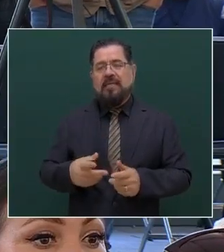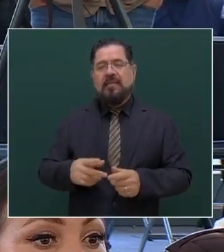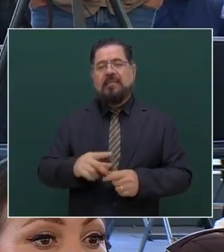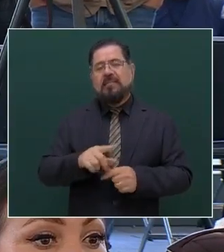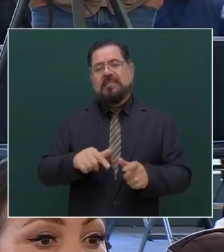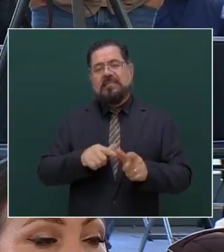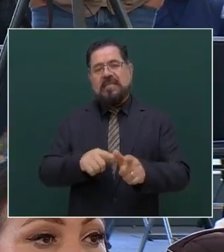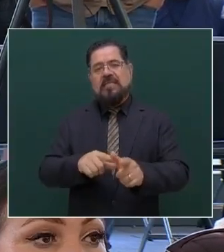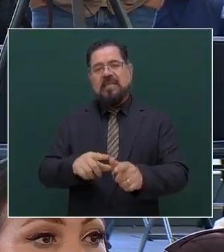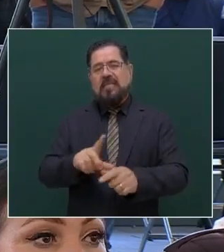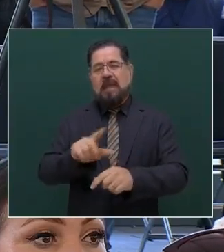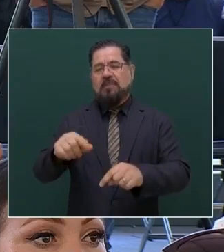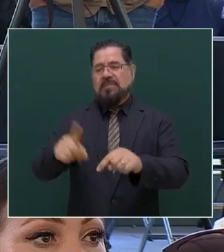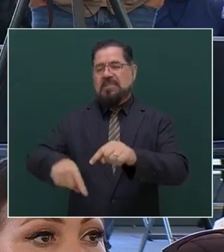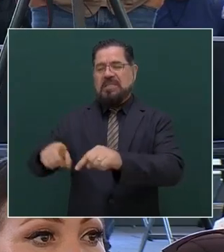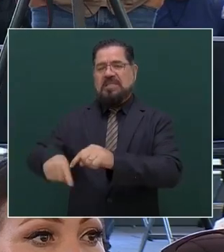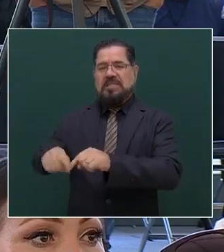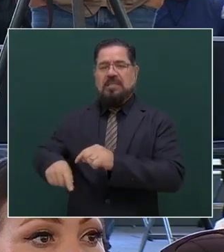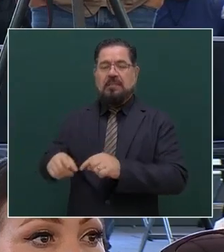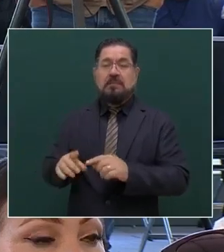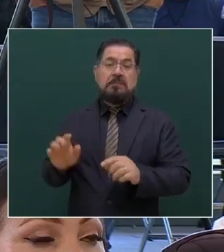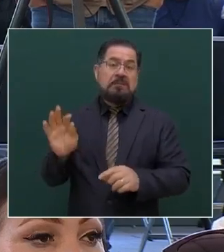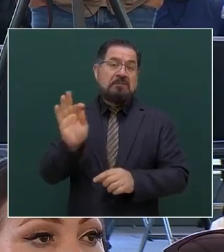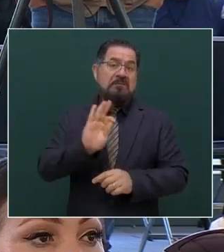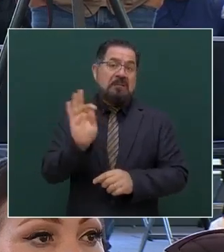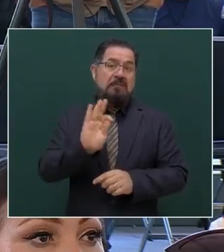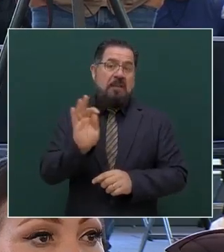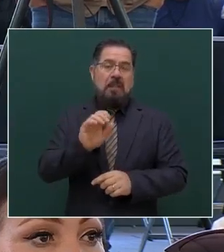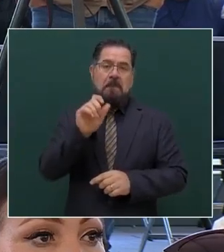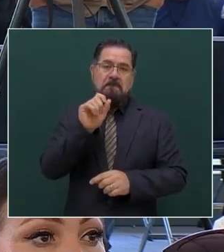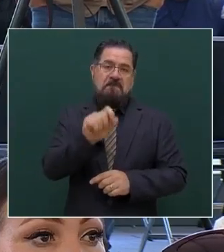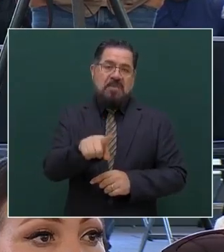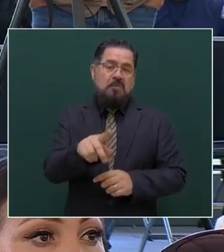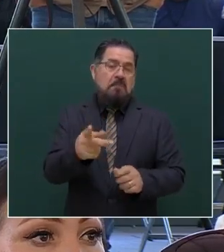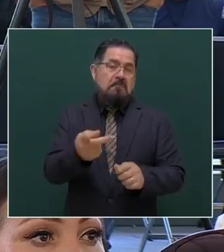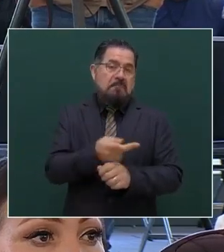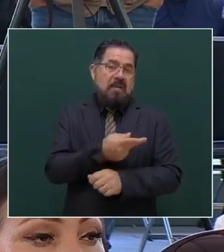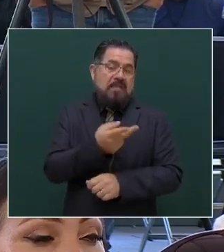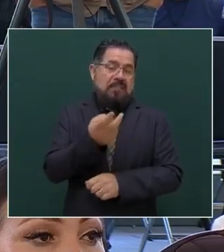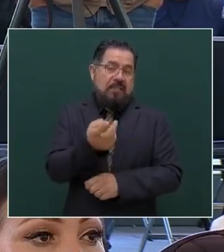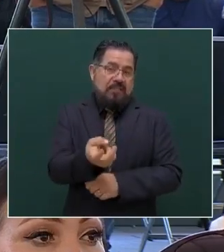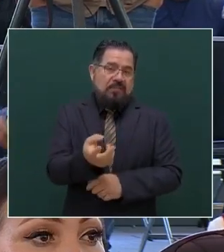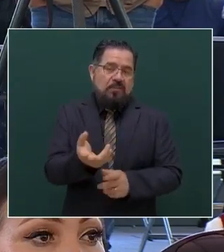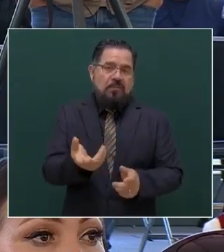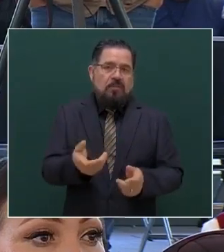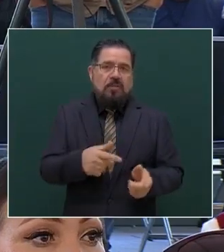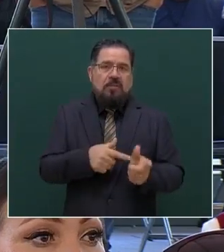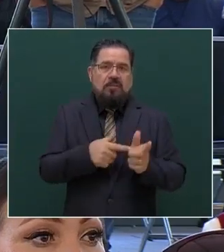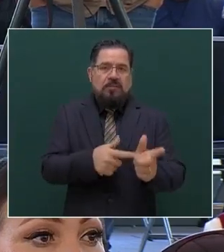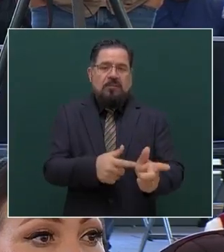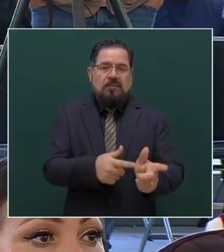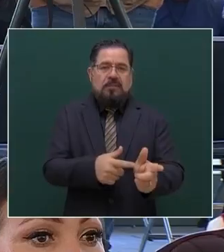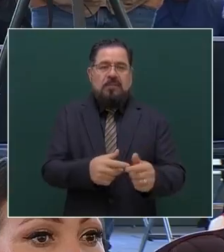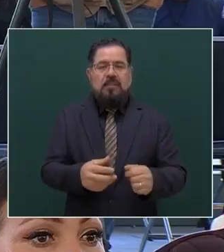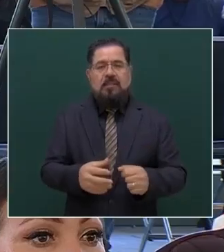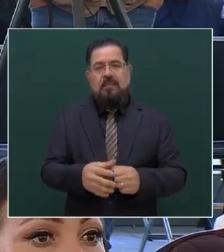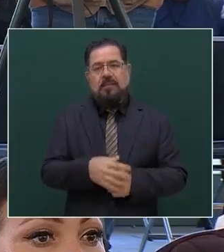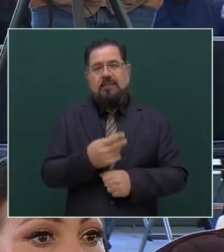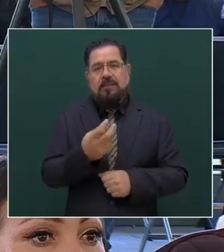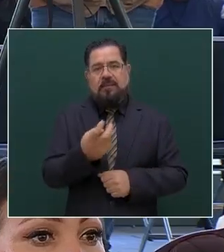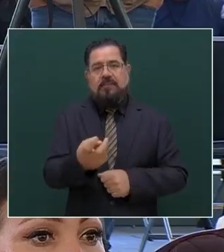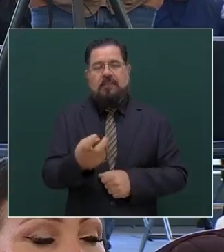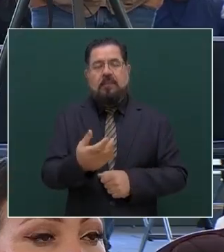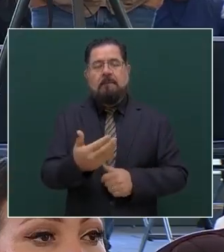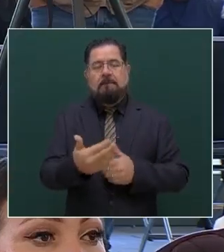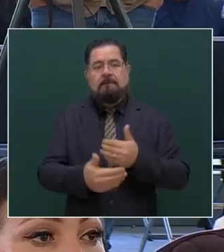¿no? Entonces pudiera suceder otra vez lo mismo en caso de que no continuara